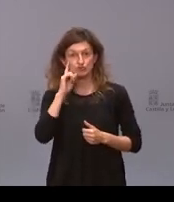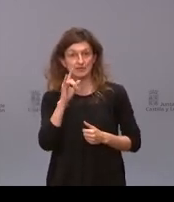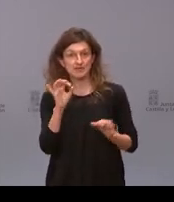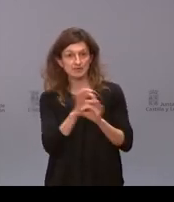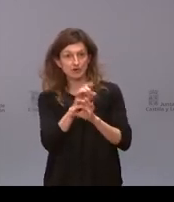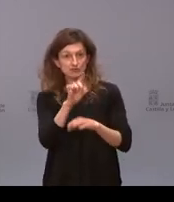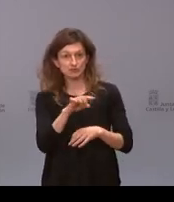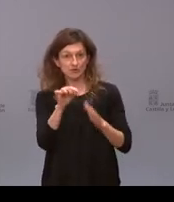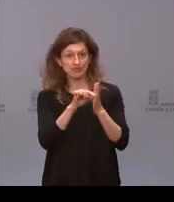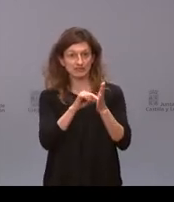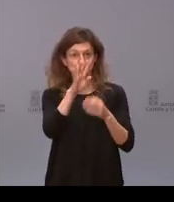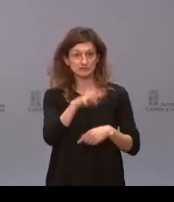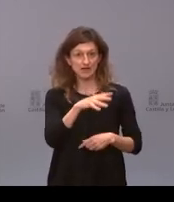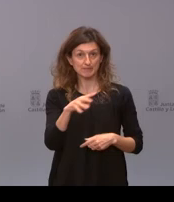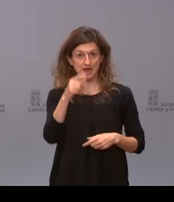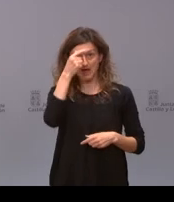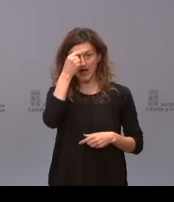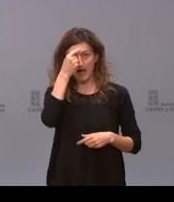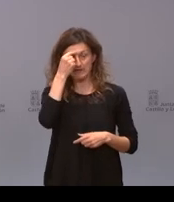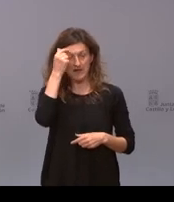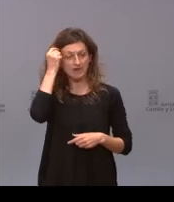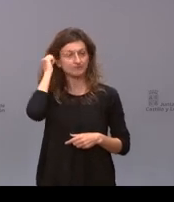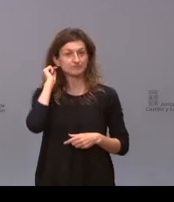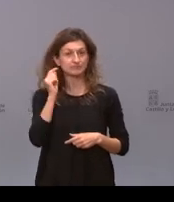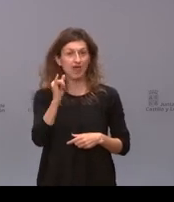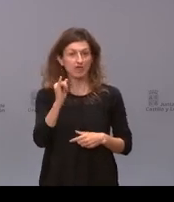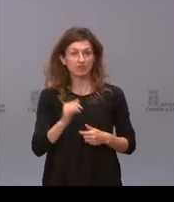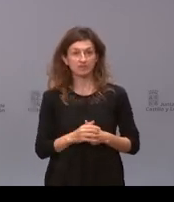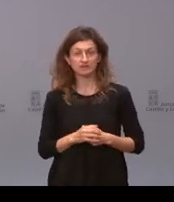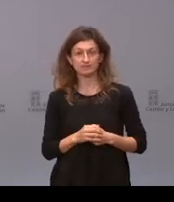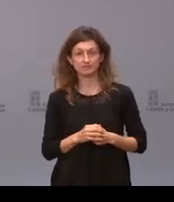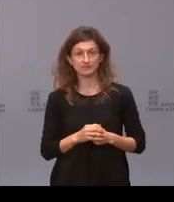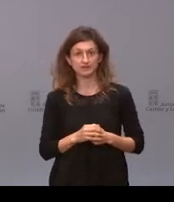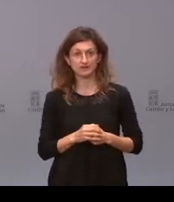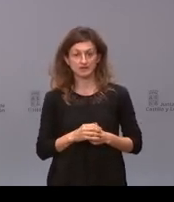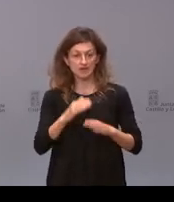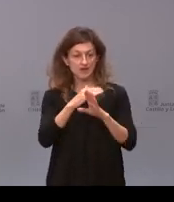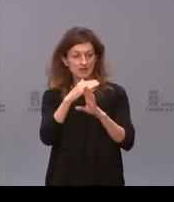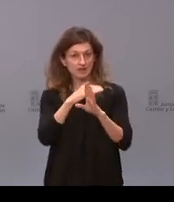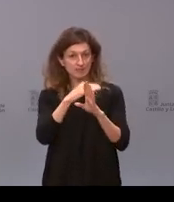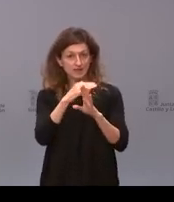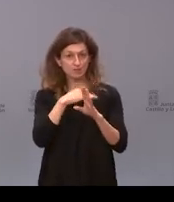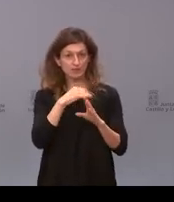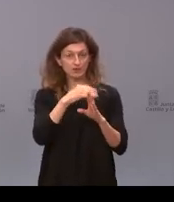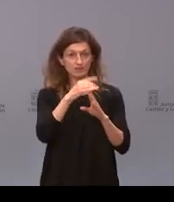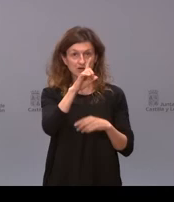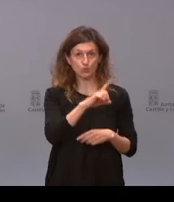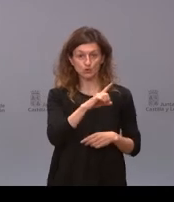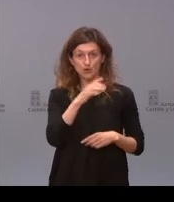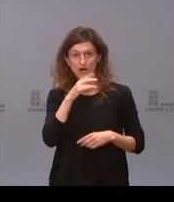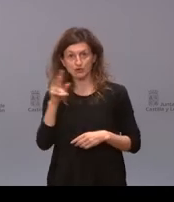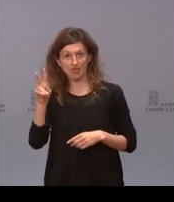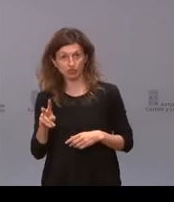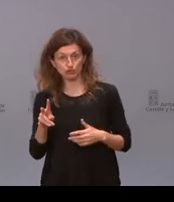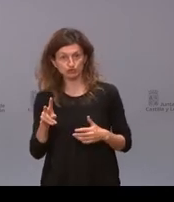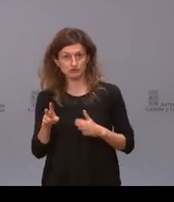datos que veo en la tabla ávila tendría niveles para estar en él en el 2 parece ser